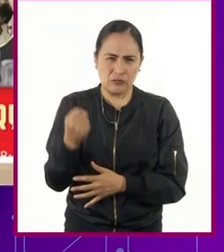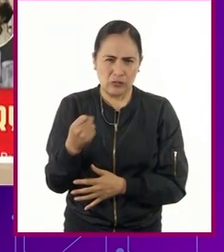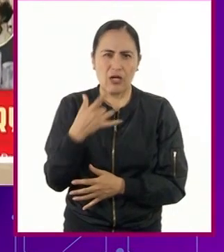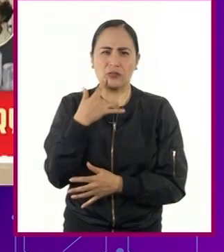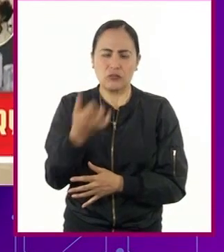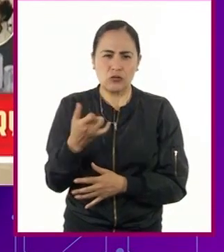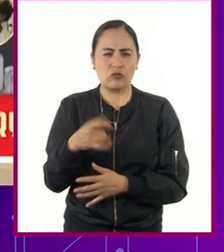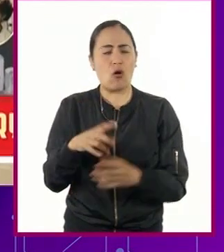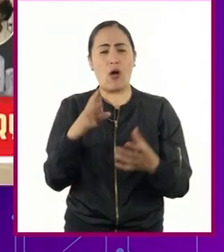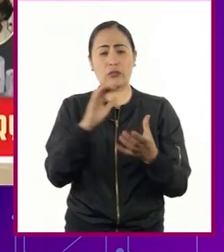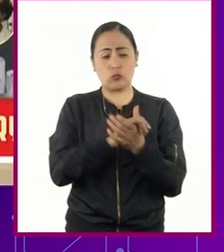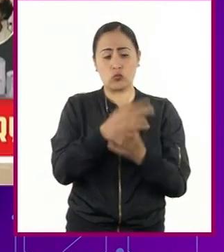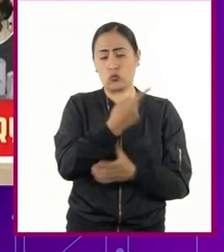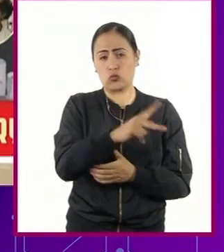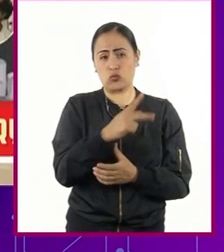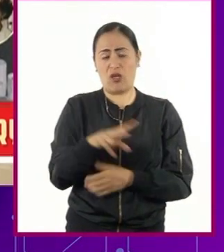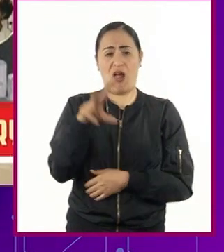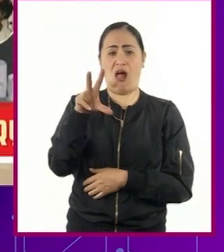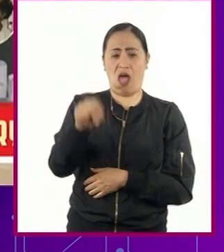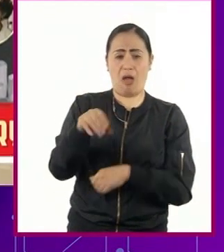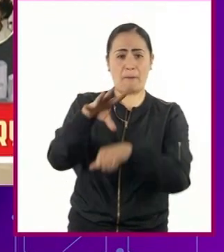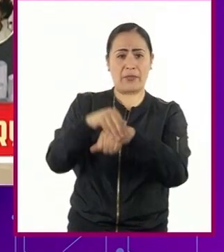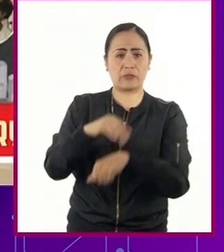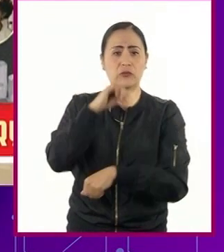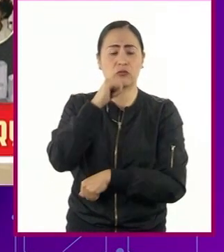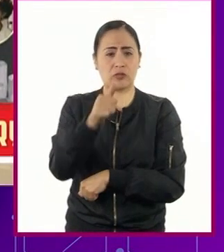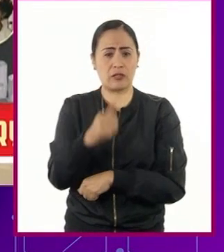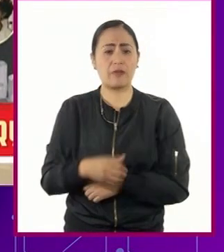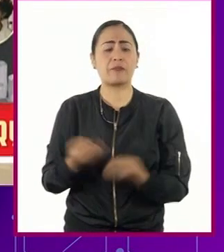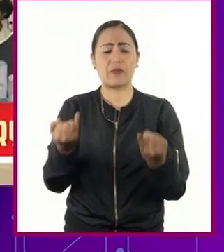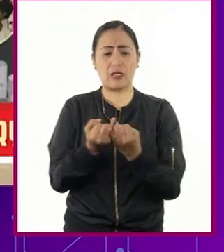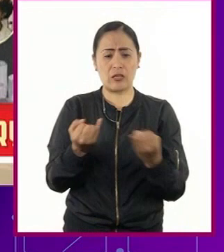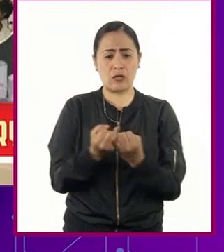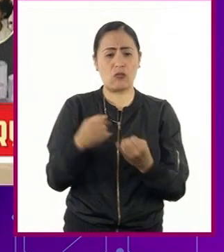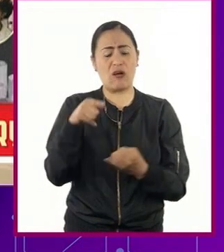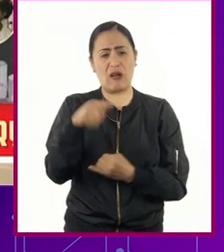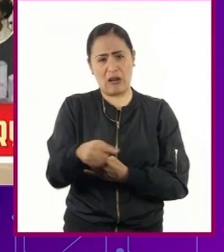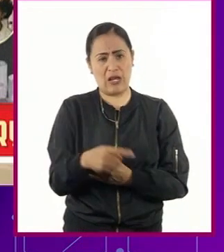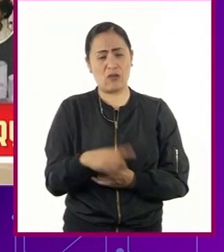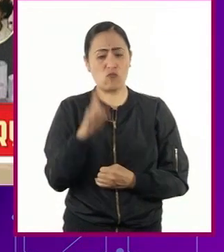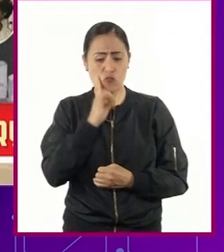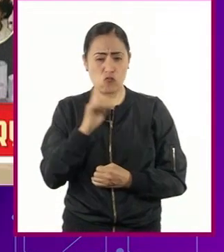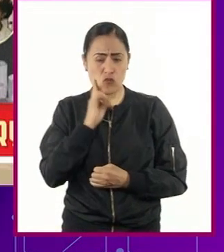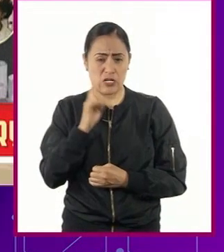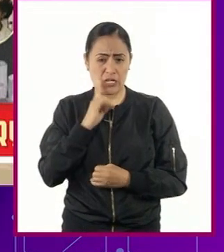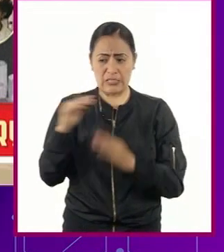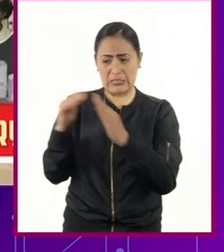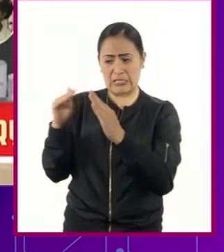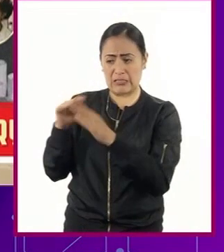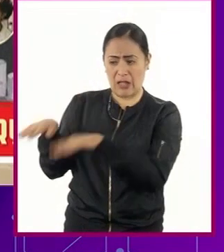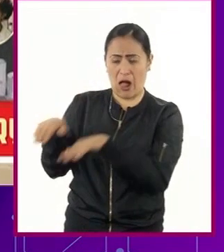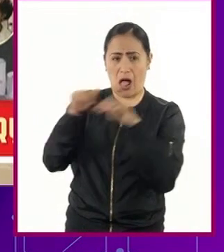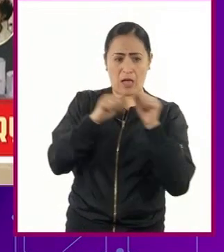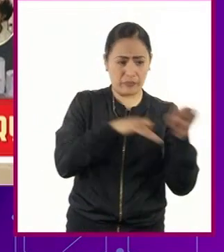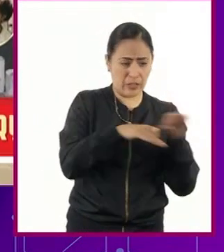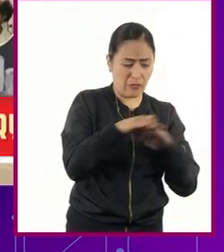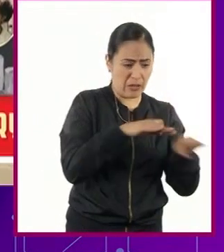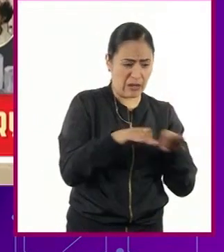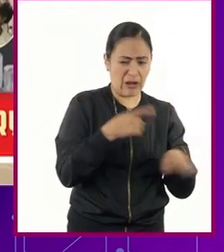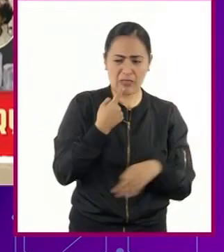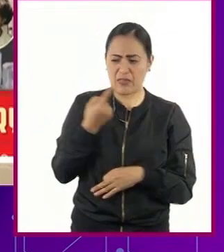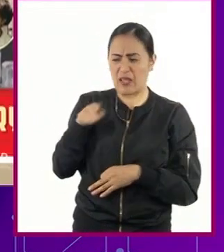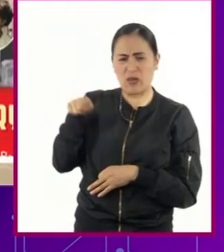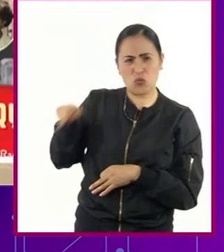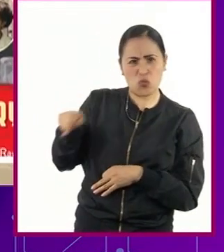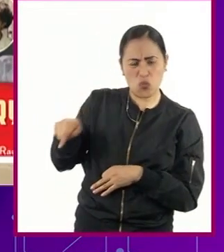maridos. De hecho, la sociedad las acusó de descuidar las labores familiares. Las mujeres alternaron